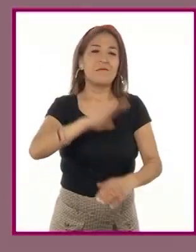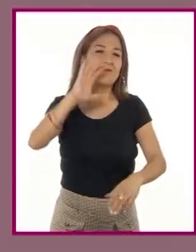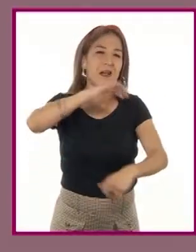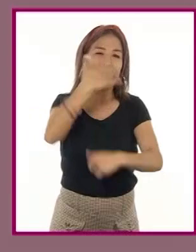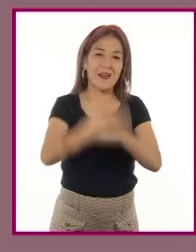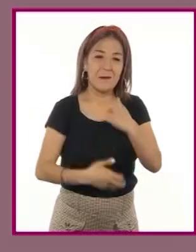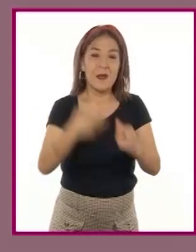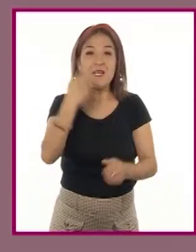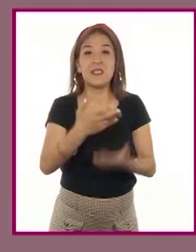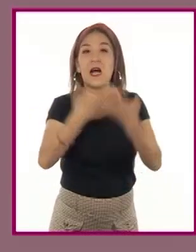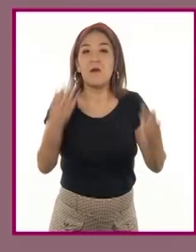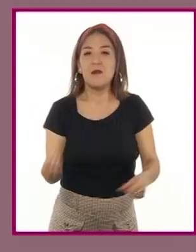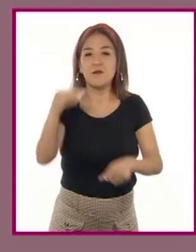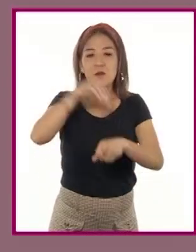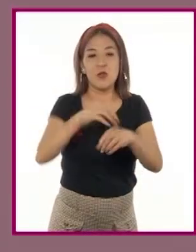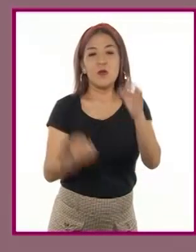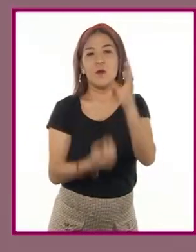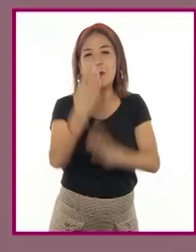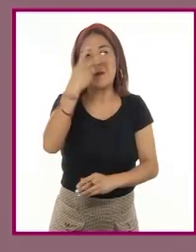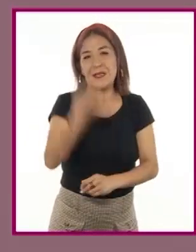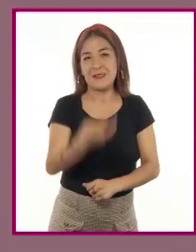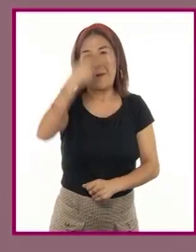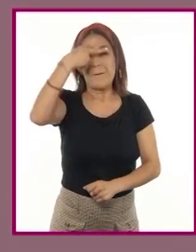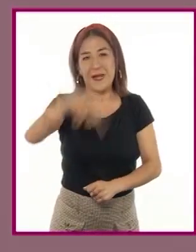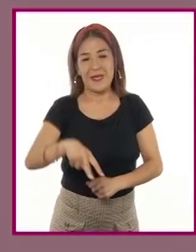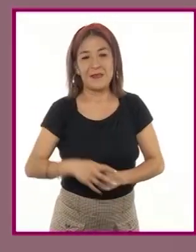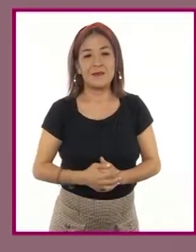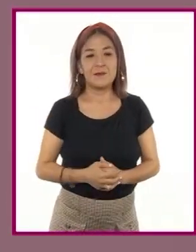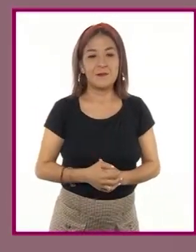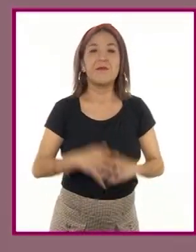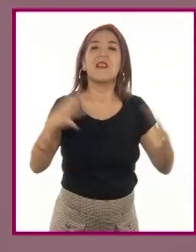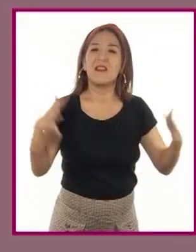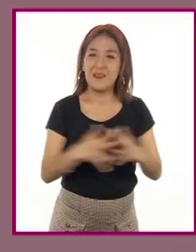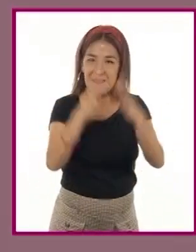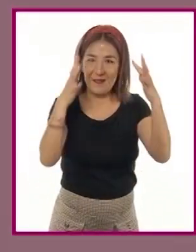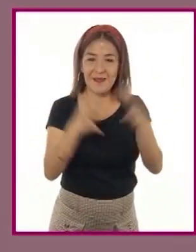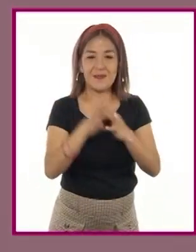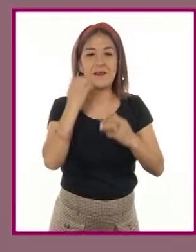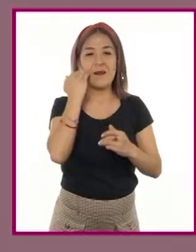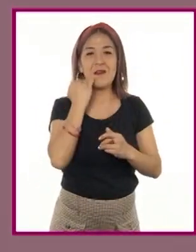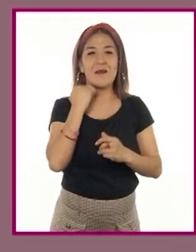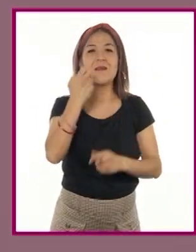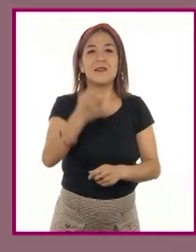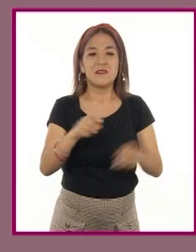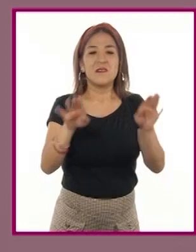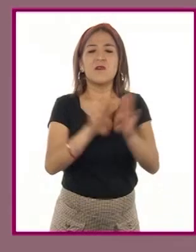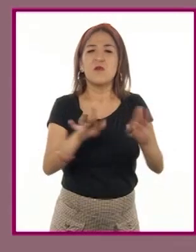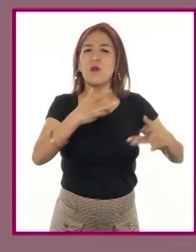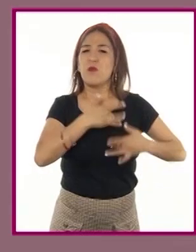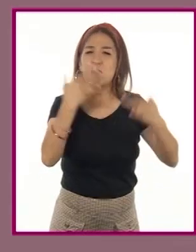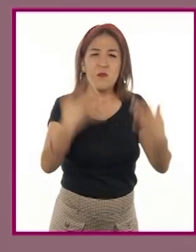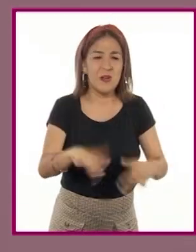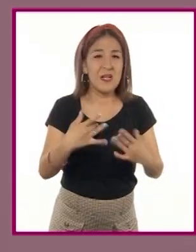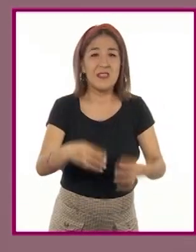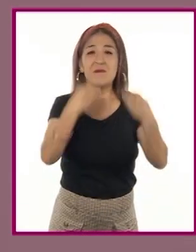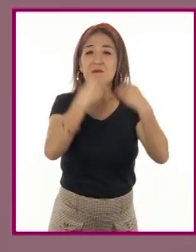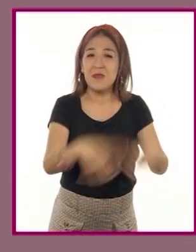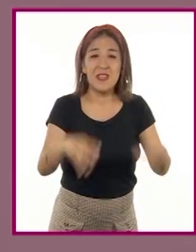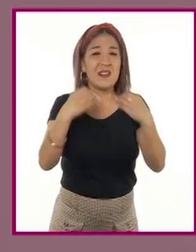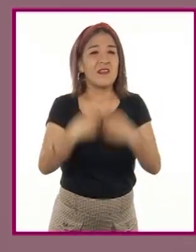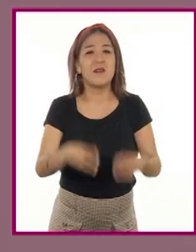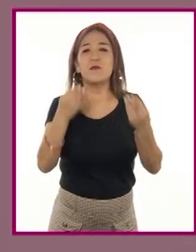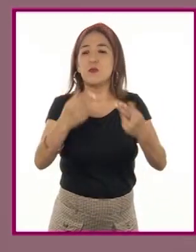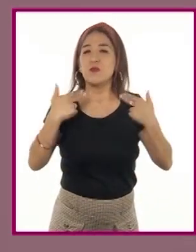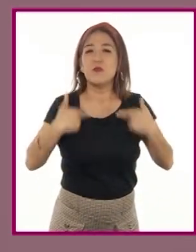habitaban lo que hoy conocemos como México. Hubo guerras con el subsecuente dolor y pérdida de muchas